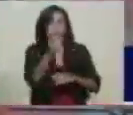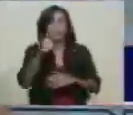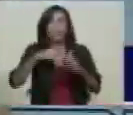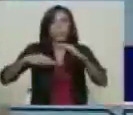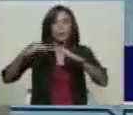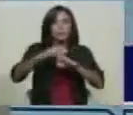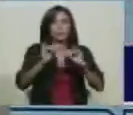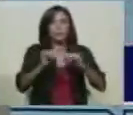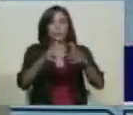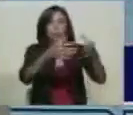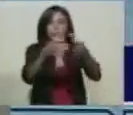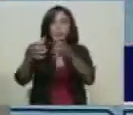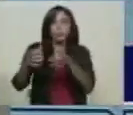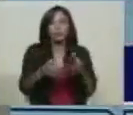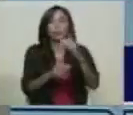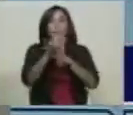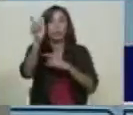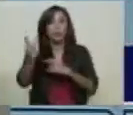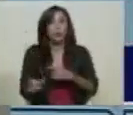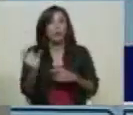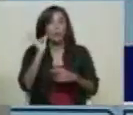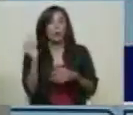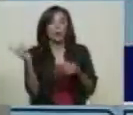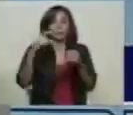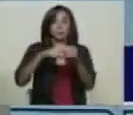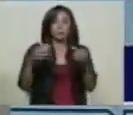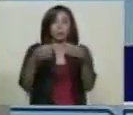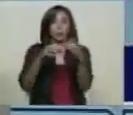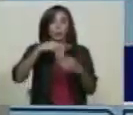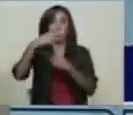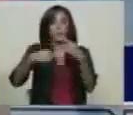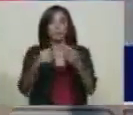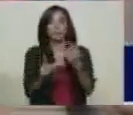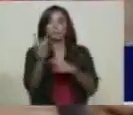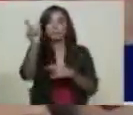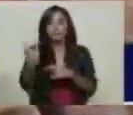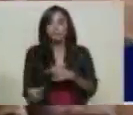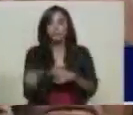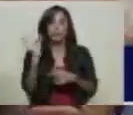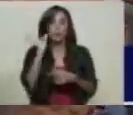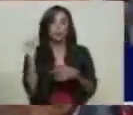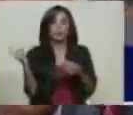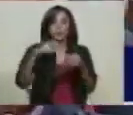país existiera una mujer revolucionaria del Partido Socialista Unido de Venezuela.